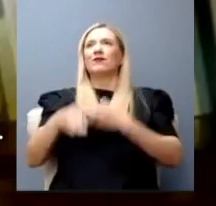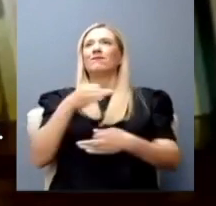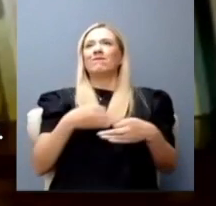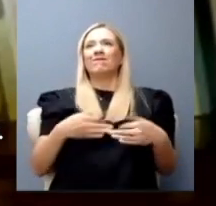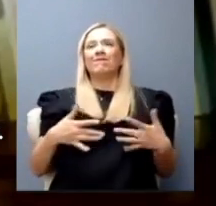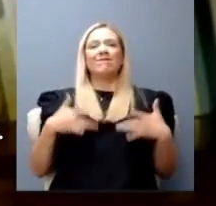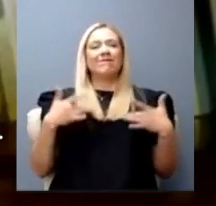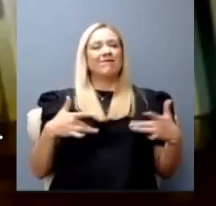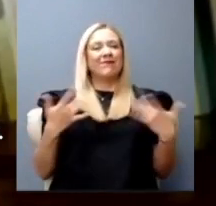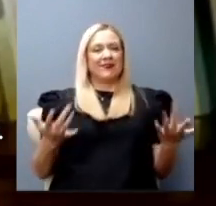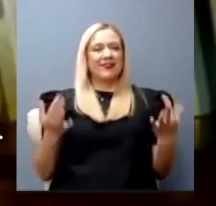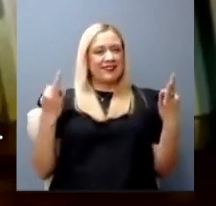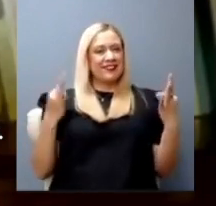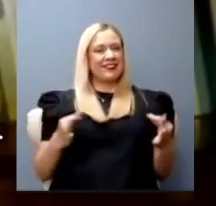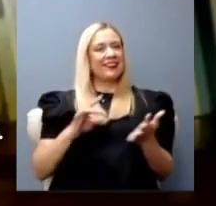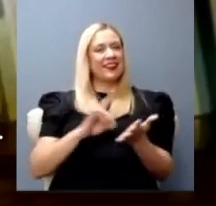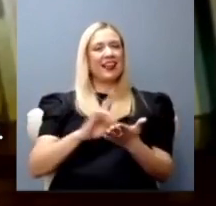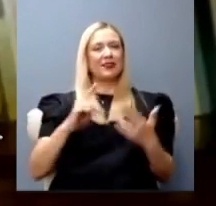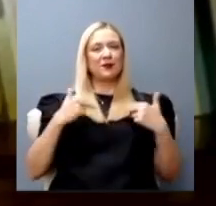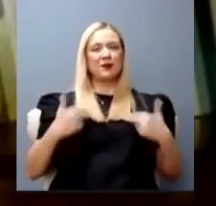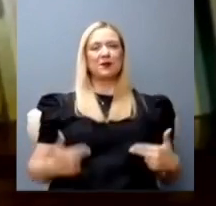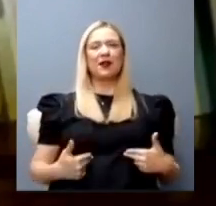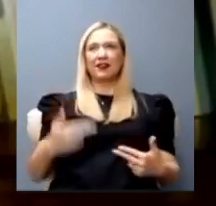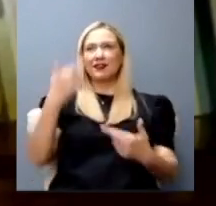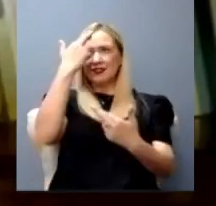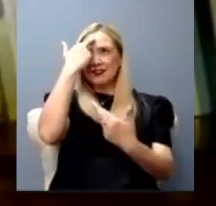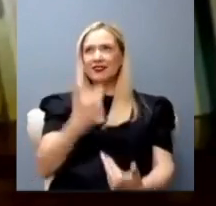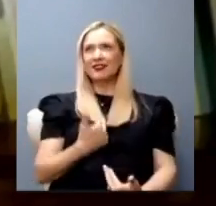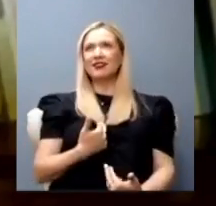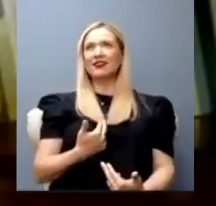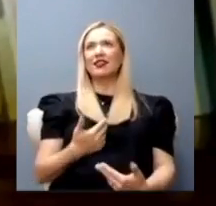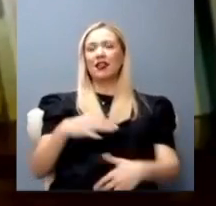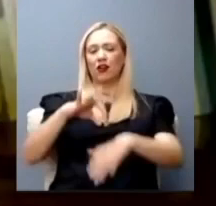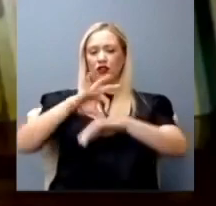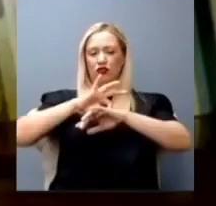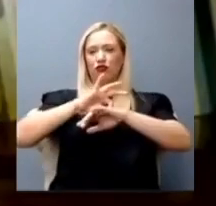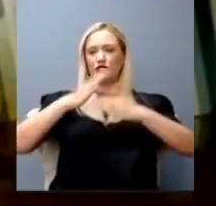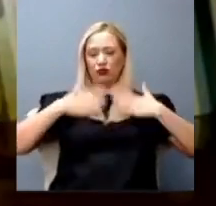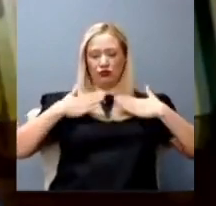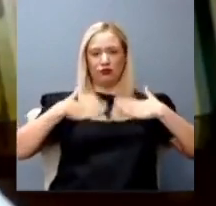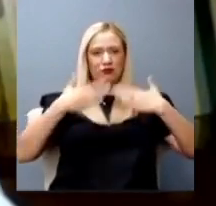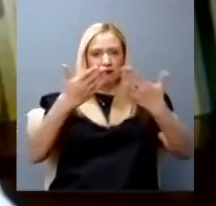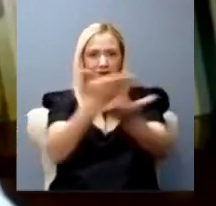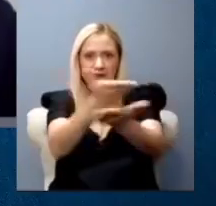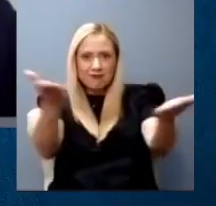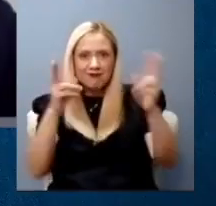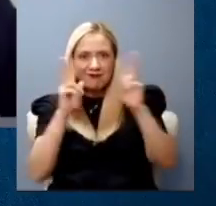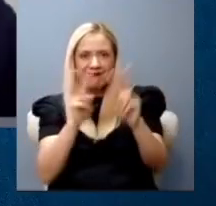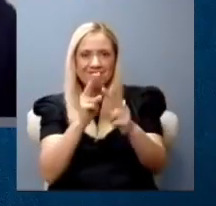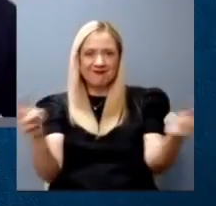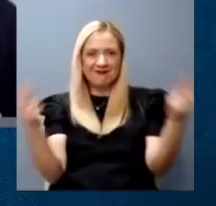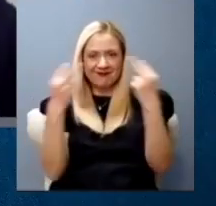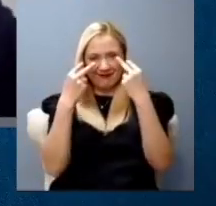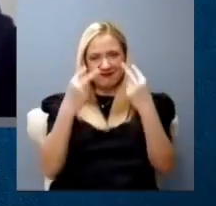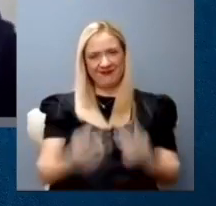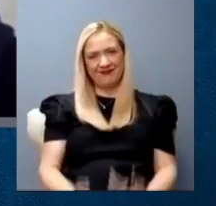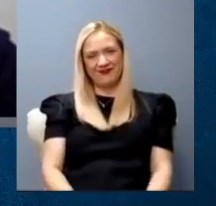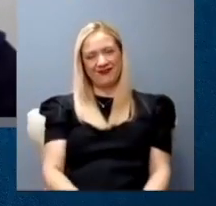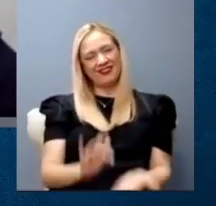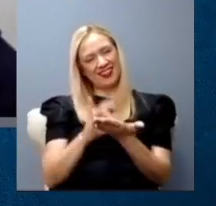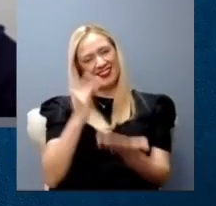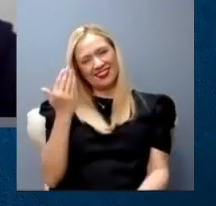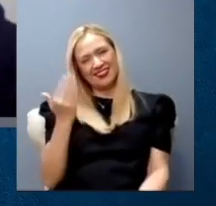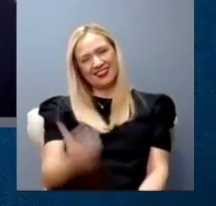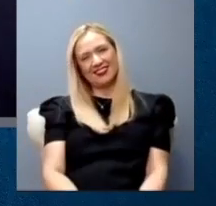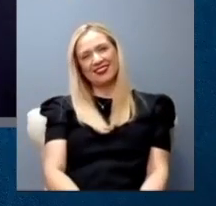efectivo de los derechos humanos por parte de las personas de carne y hueso que nos están escuchando. Muchas gracias. Muchas